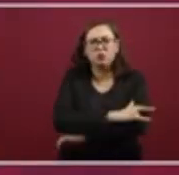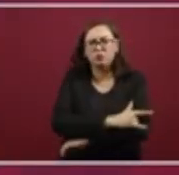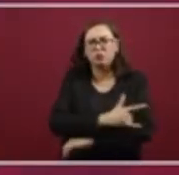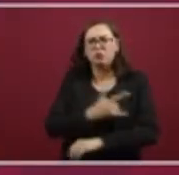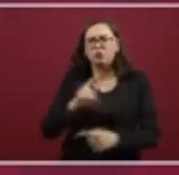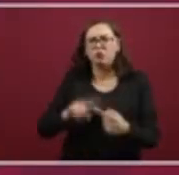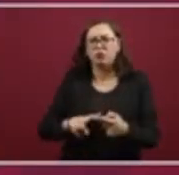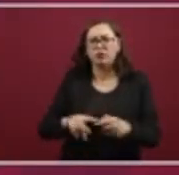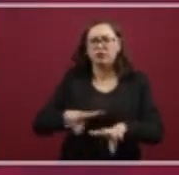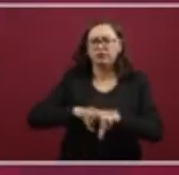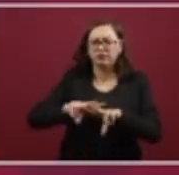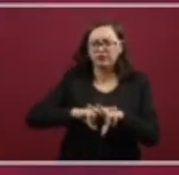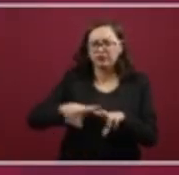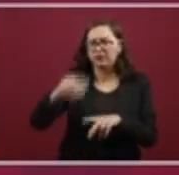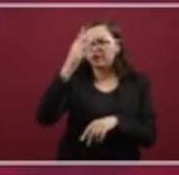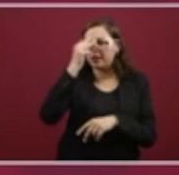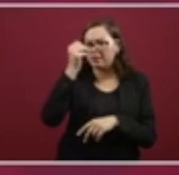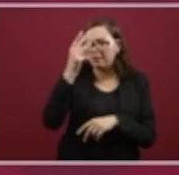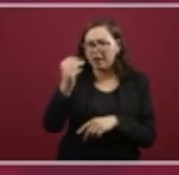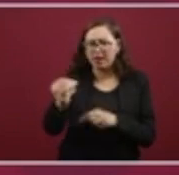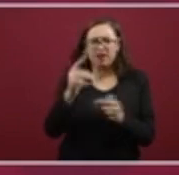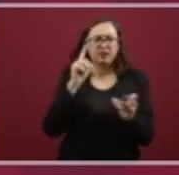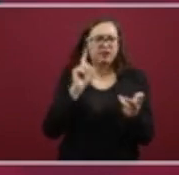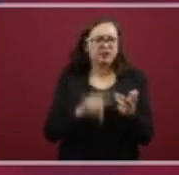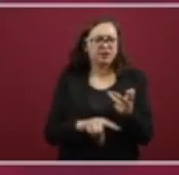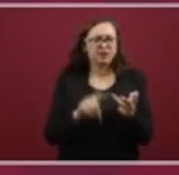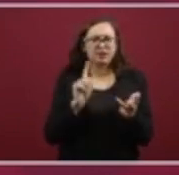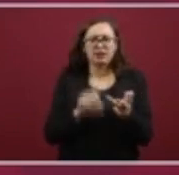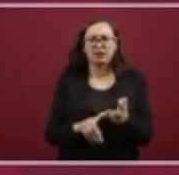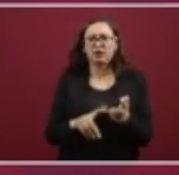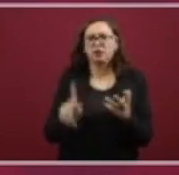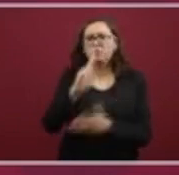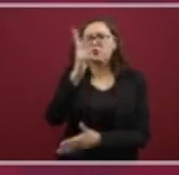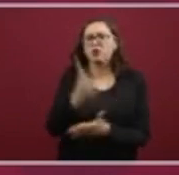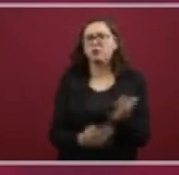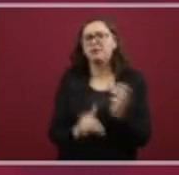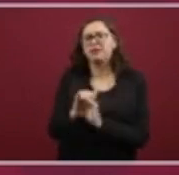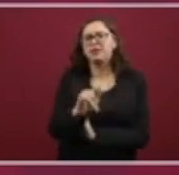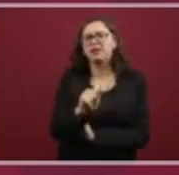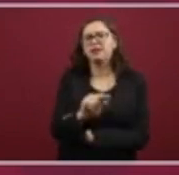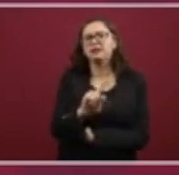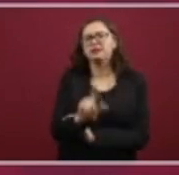el Tren Maya, el programa del Istmo,